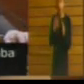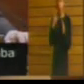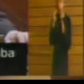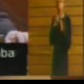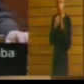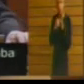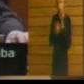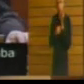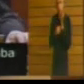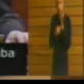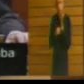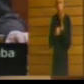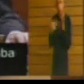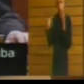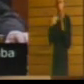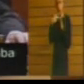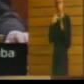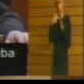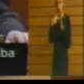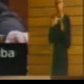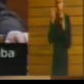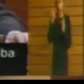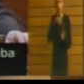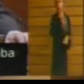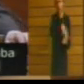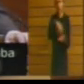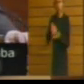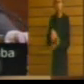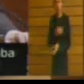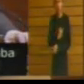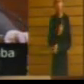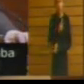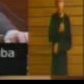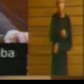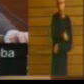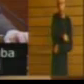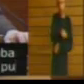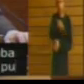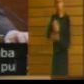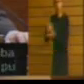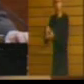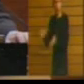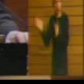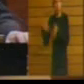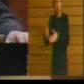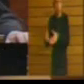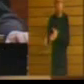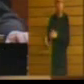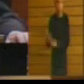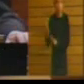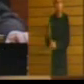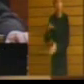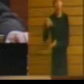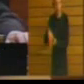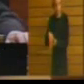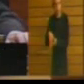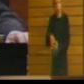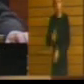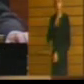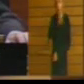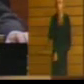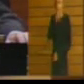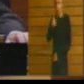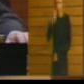4 puntos. Y ustedes iban, los 2 primeros eran referentes a los centros que tienen implantado el PAI y centros que no lo tienen o lo iban a implantar. Pues pinchabas en